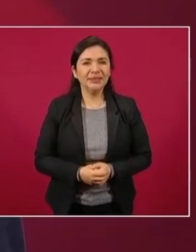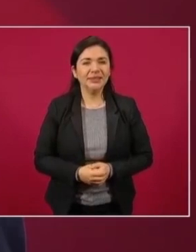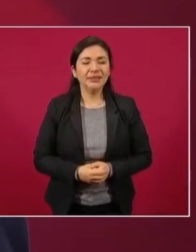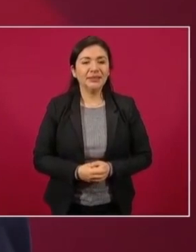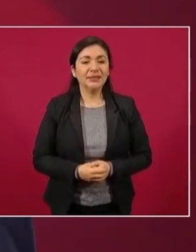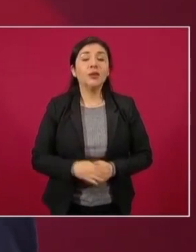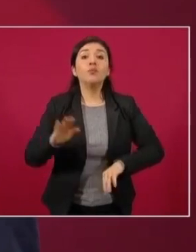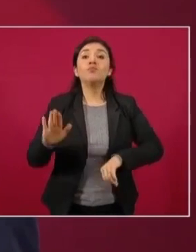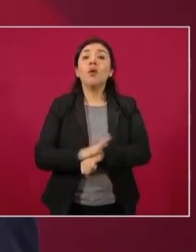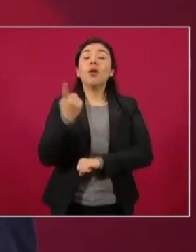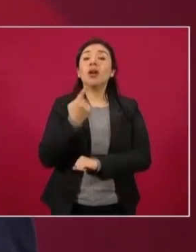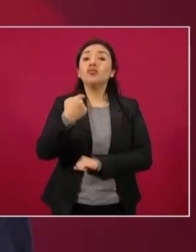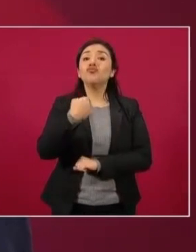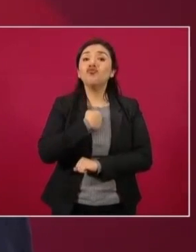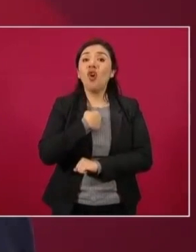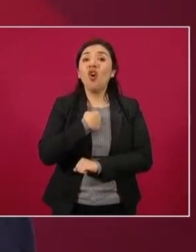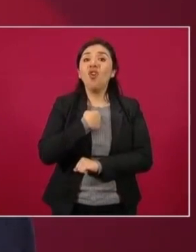por el acoso